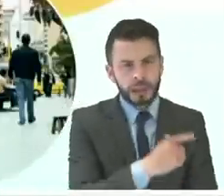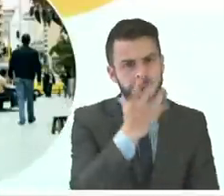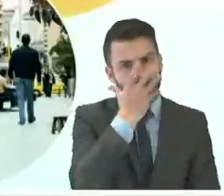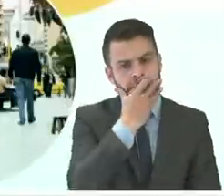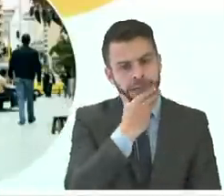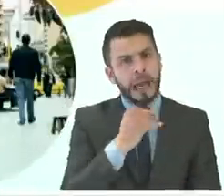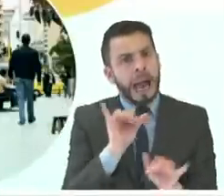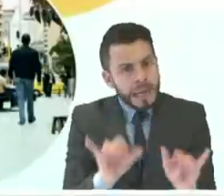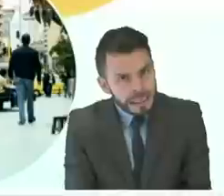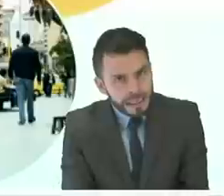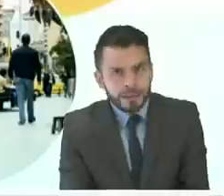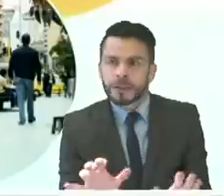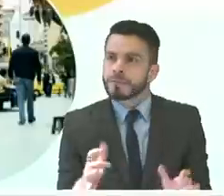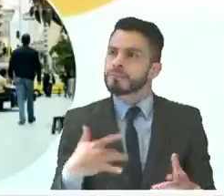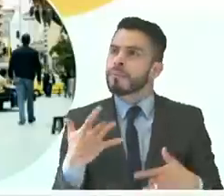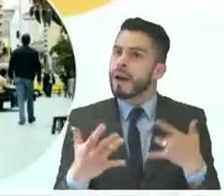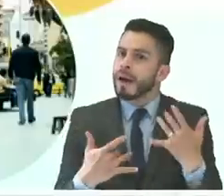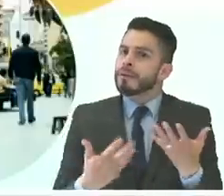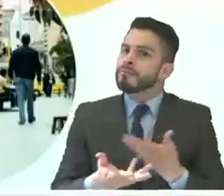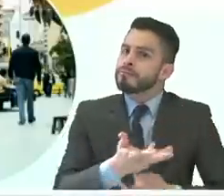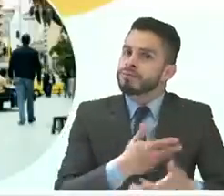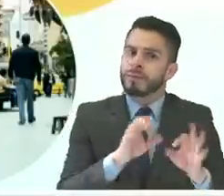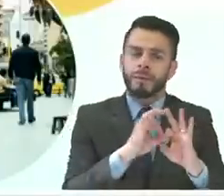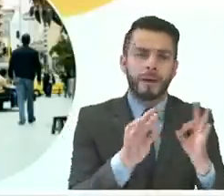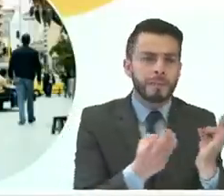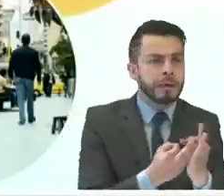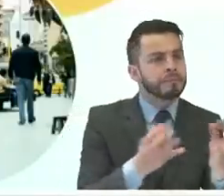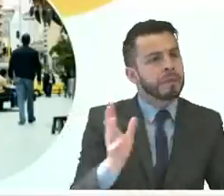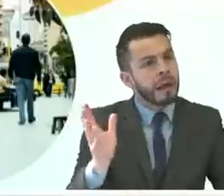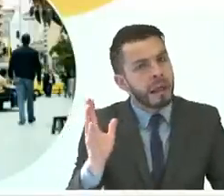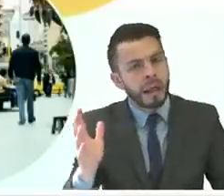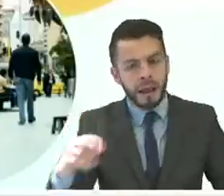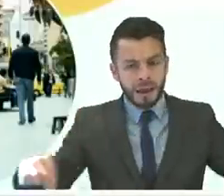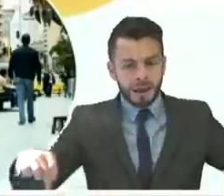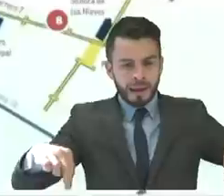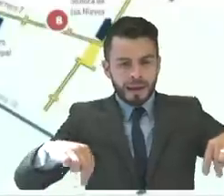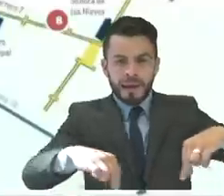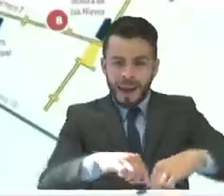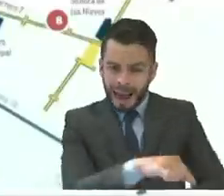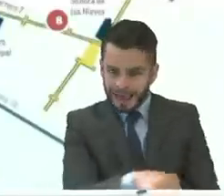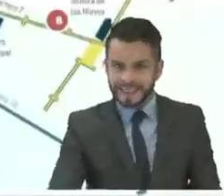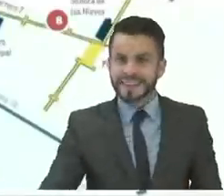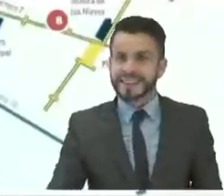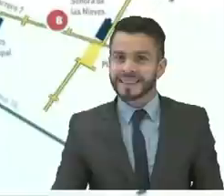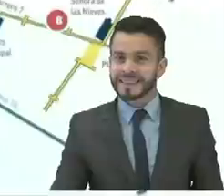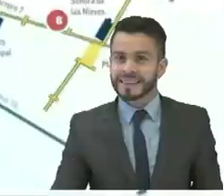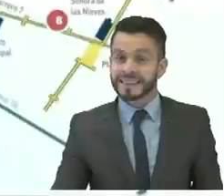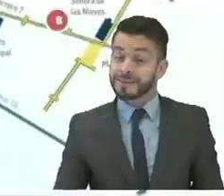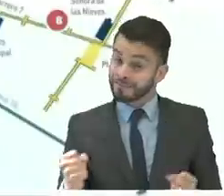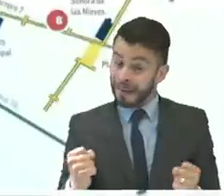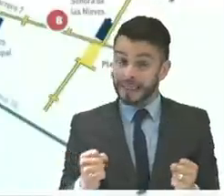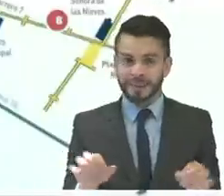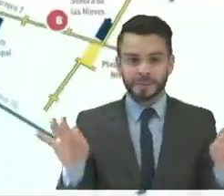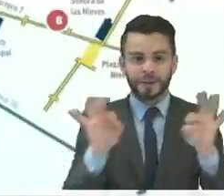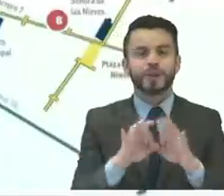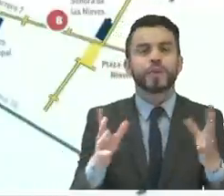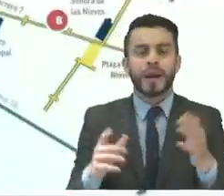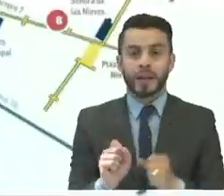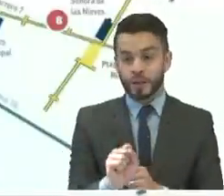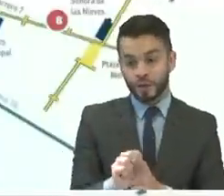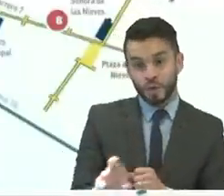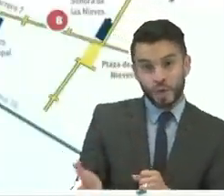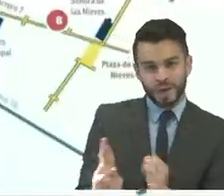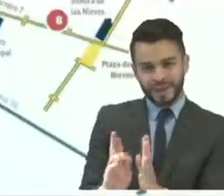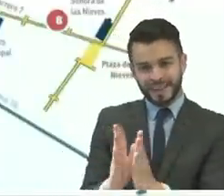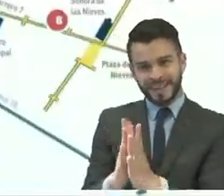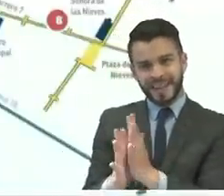y disfrutar. Esto es especialmente importante para el tramo hacia el sur, cerca del